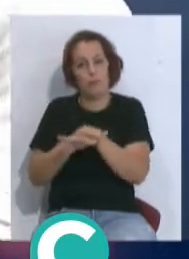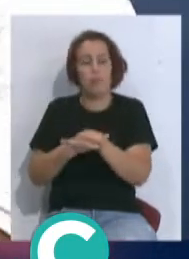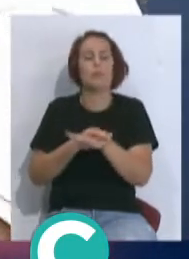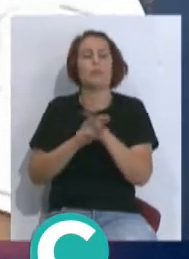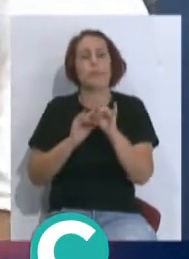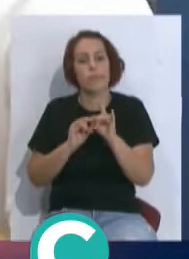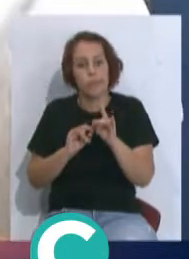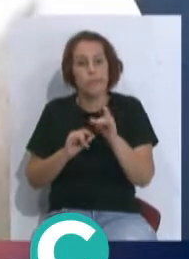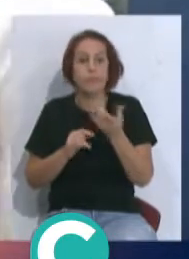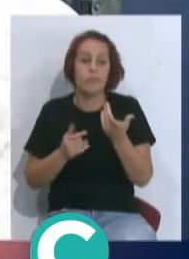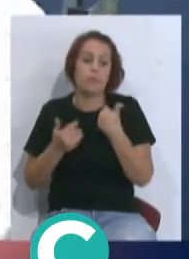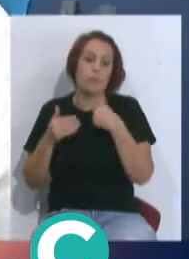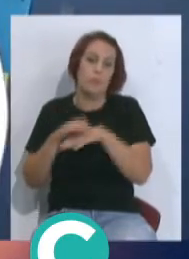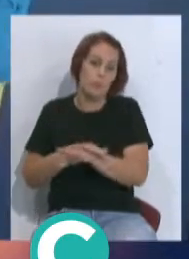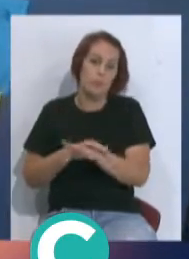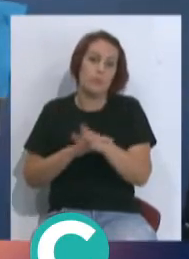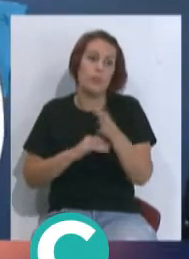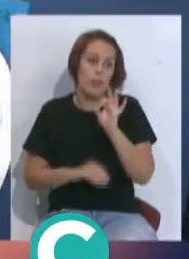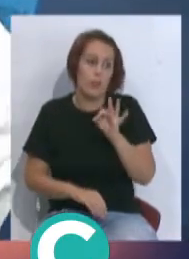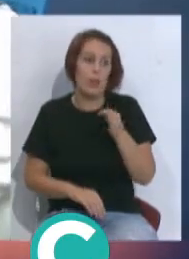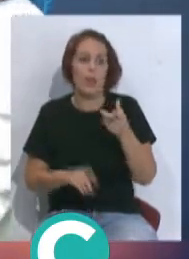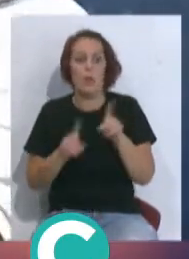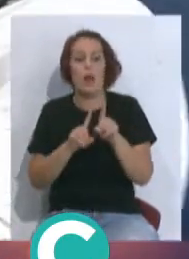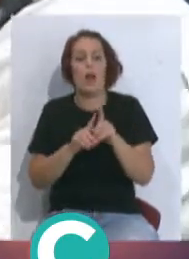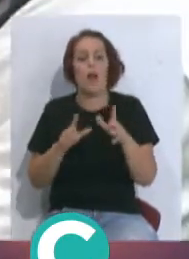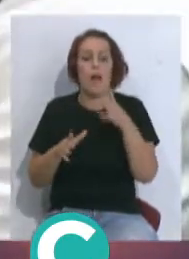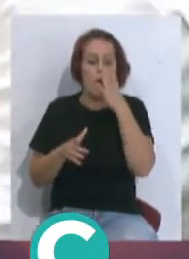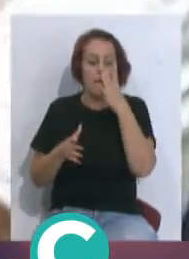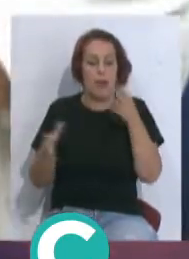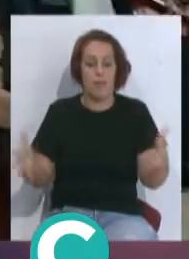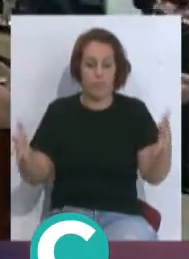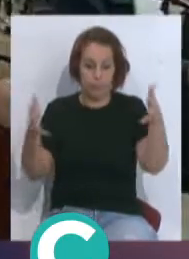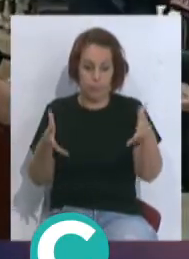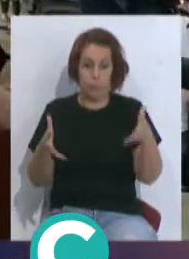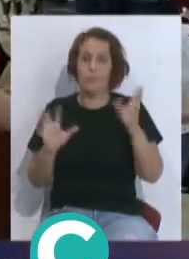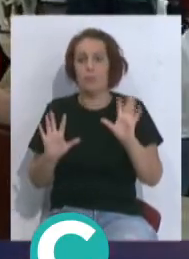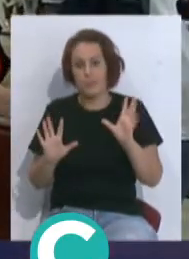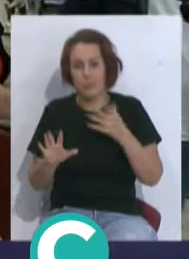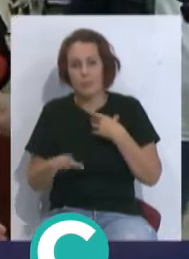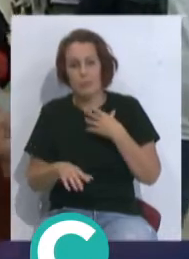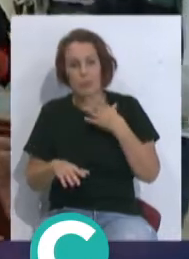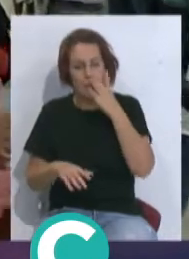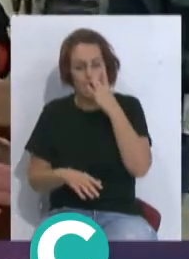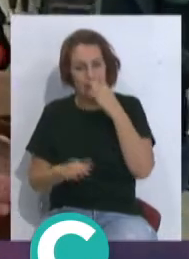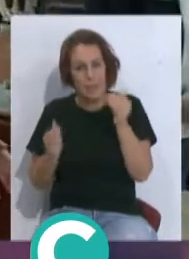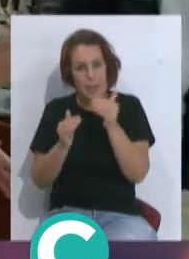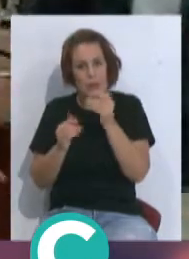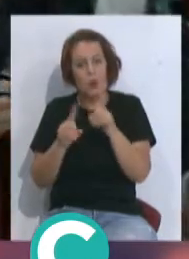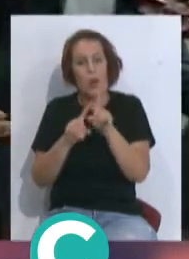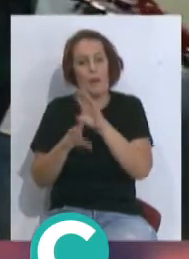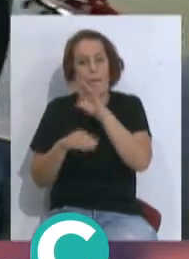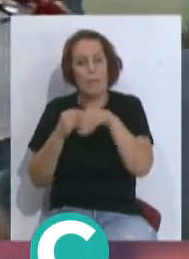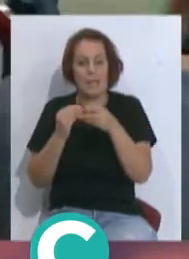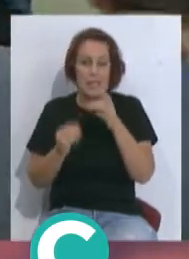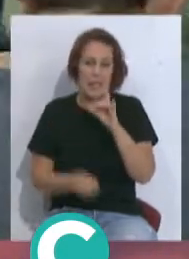déjalo para carnaval, que es verdad que es un paquete, ¿no? Carnaval chiquito, no sé qué, bueno, pero el carnaval chiquito es un anexo. Sí, ya se ha convertido. El carnaval chiquito el